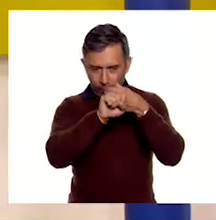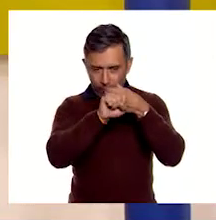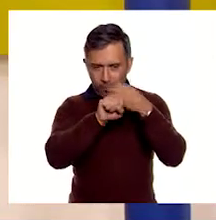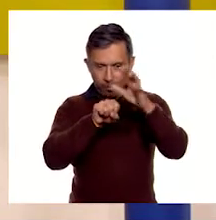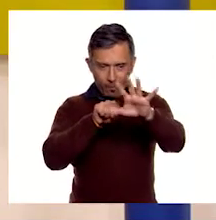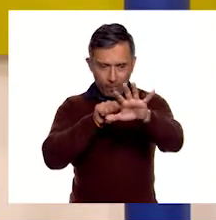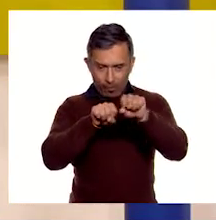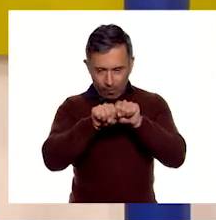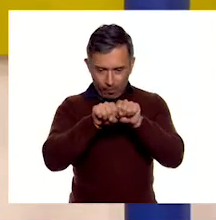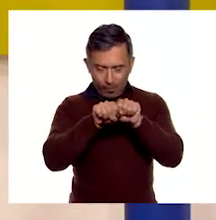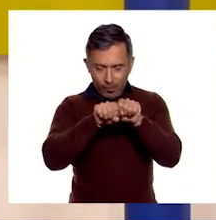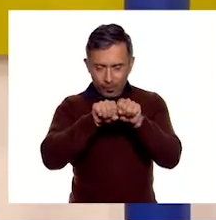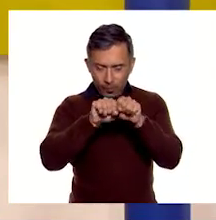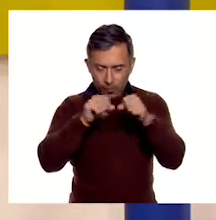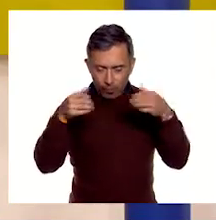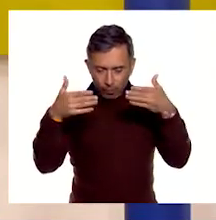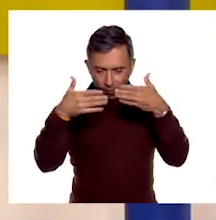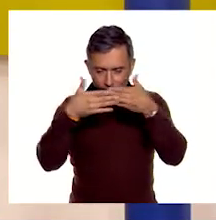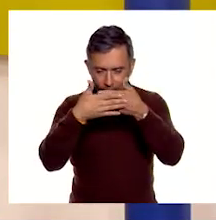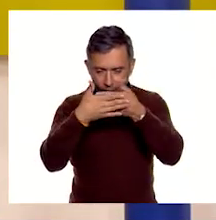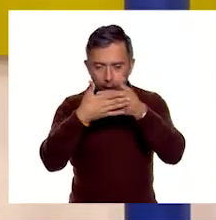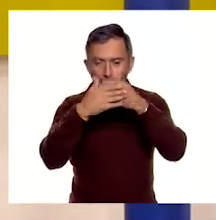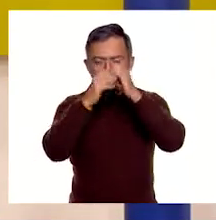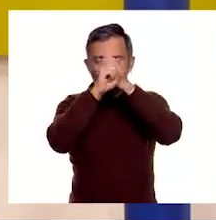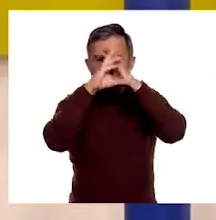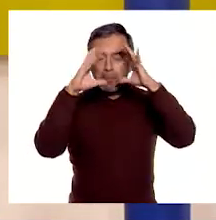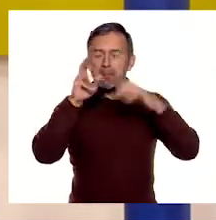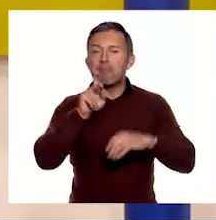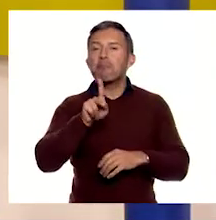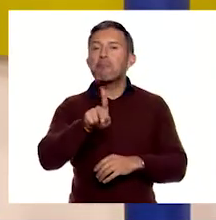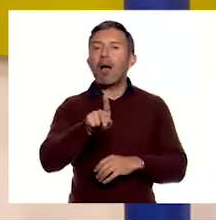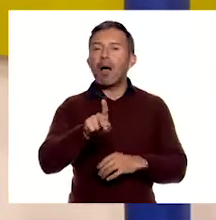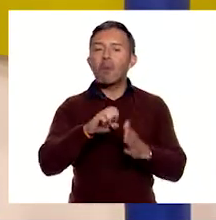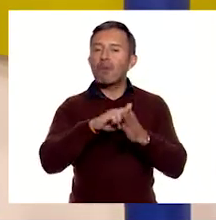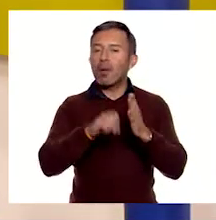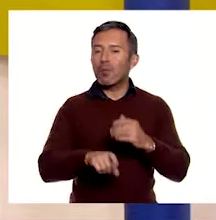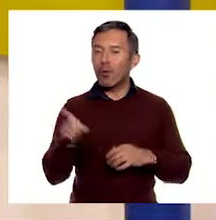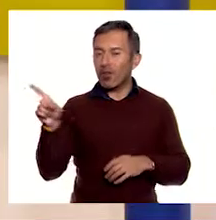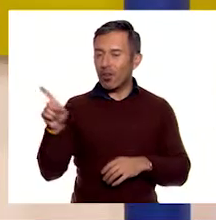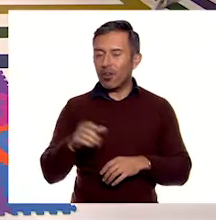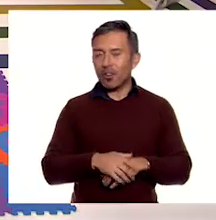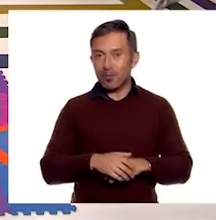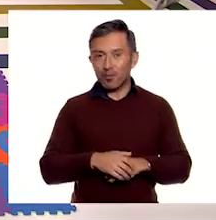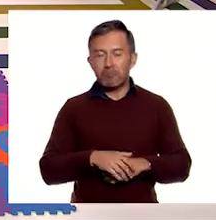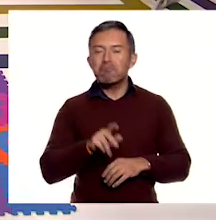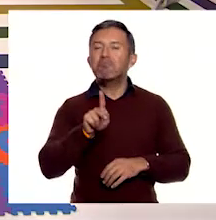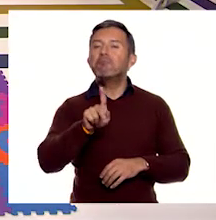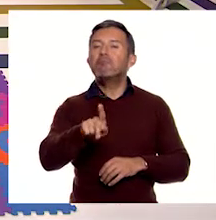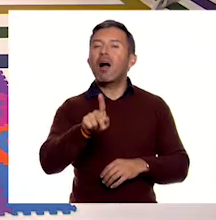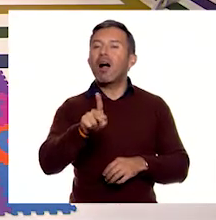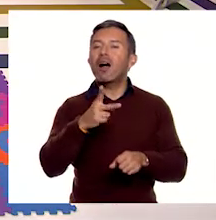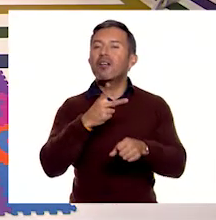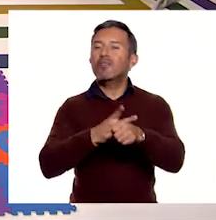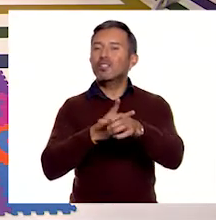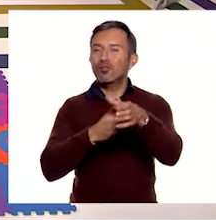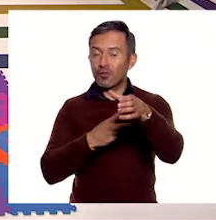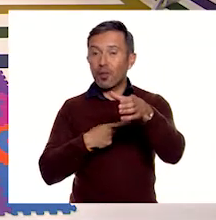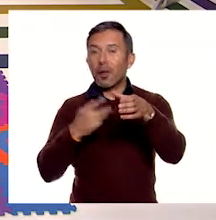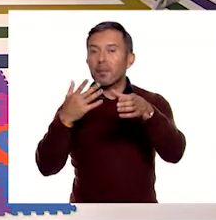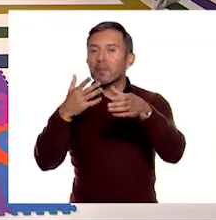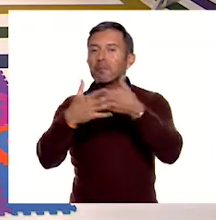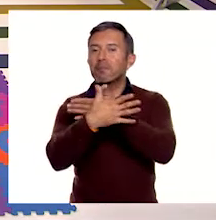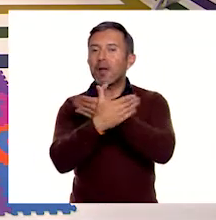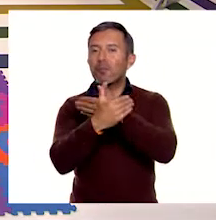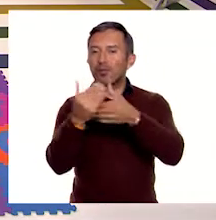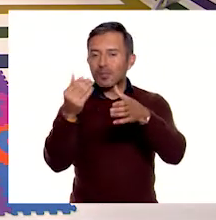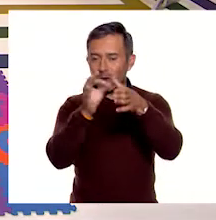quedando grabadas y da este efecto de... que, por ejemplo, este que yo tengo, la mariposa, esté dentro de mi